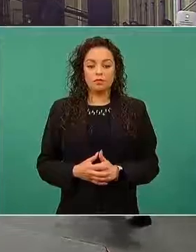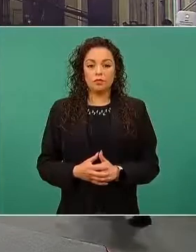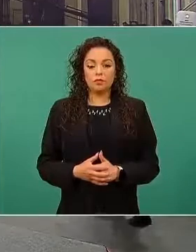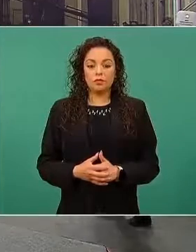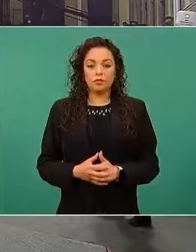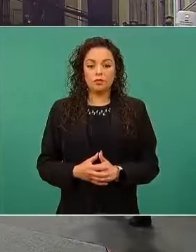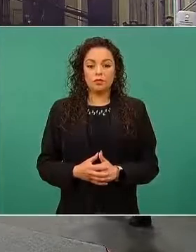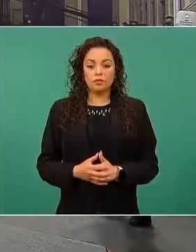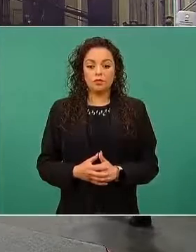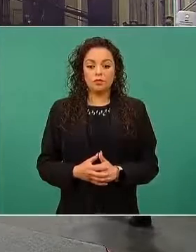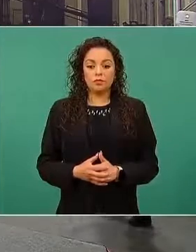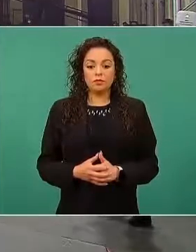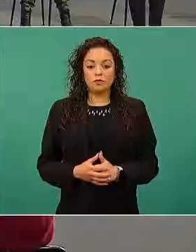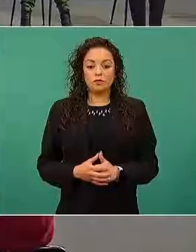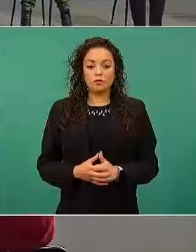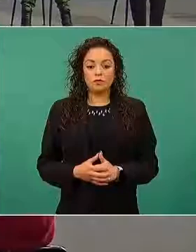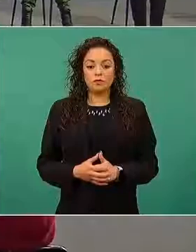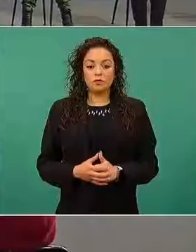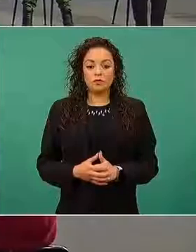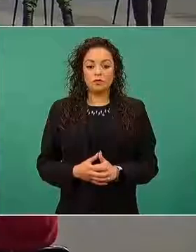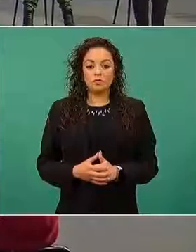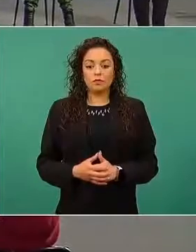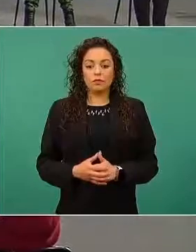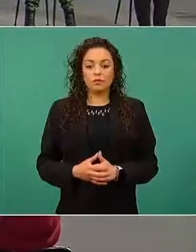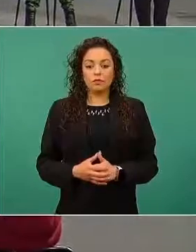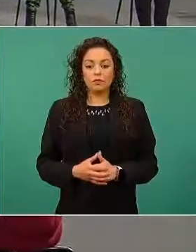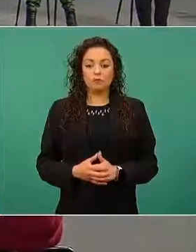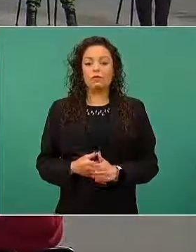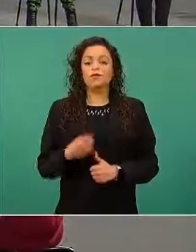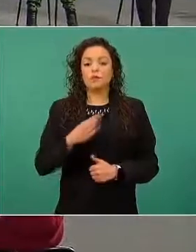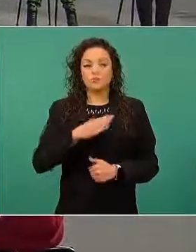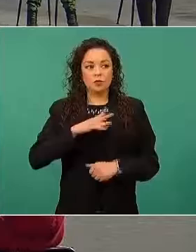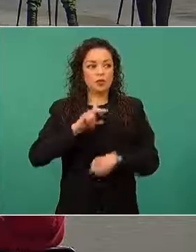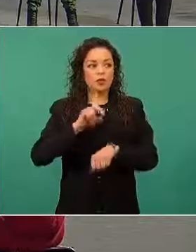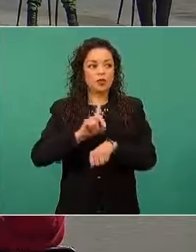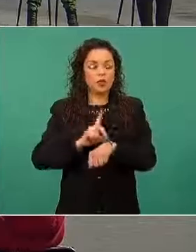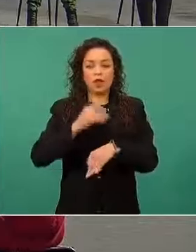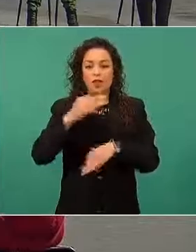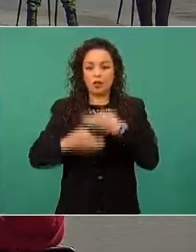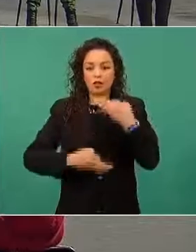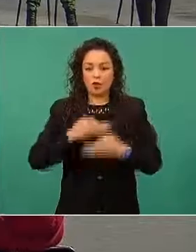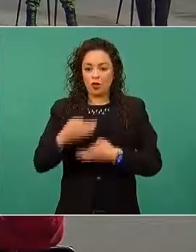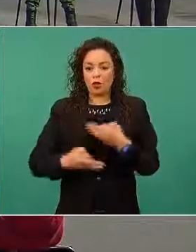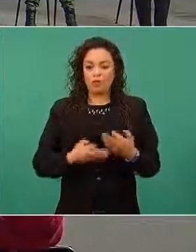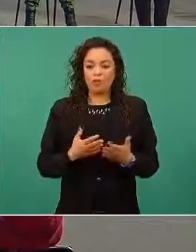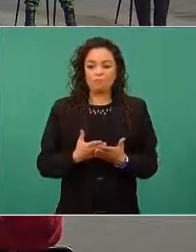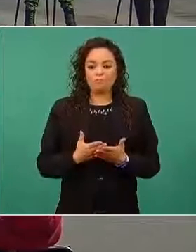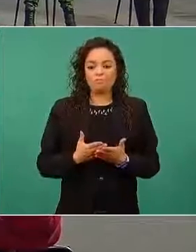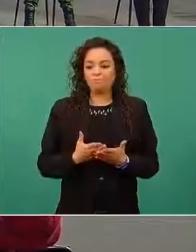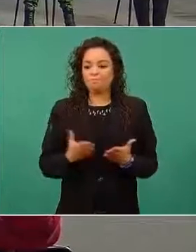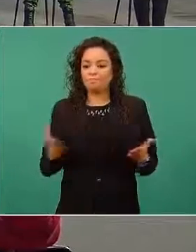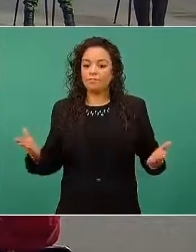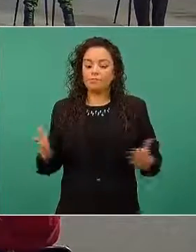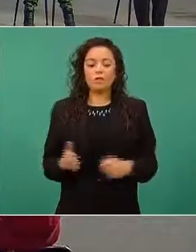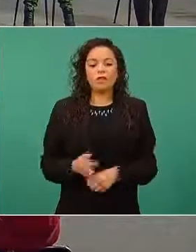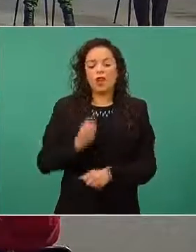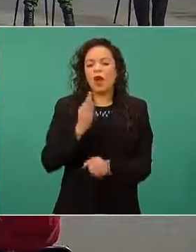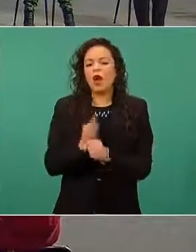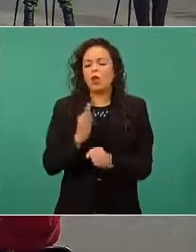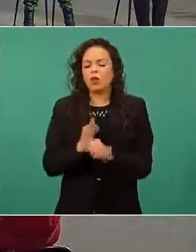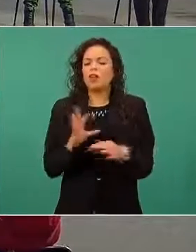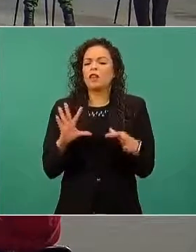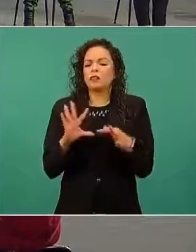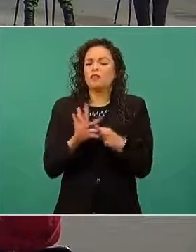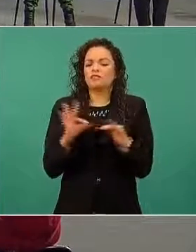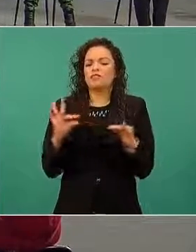Buenos días, señor presidente. Muy buenos días a todas y a todos. Vamos a hablar